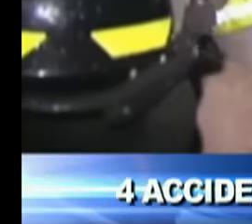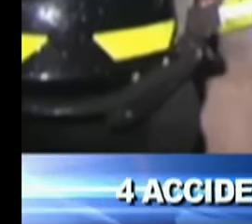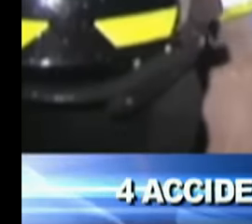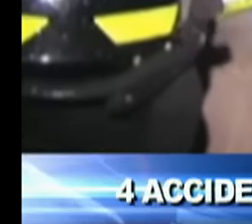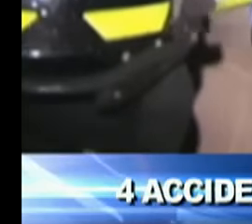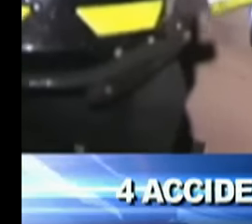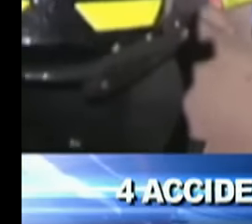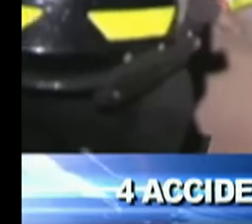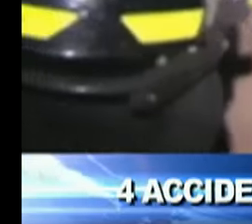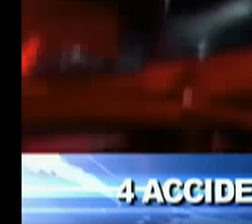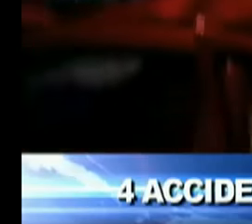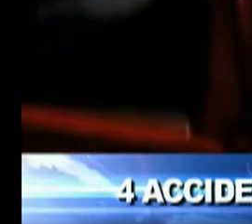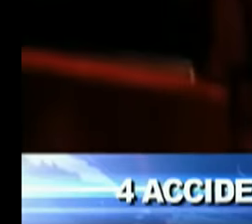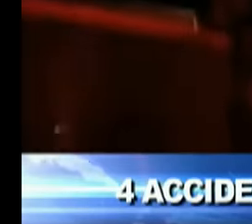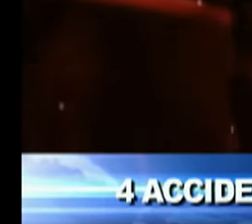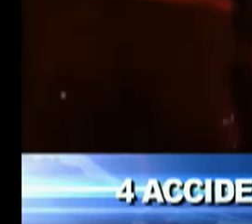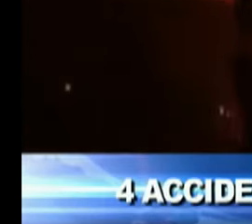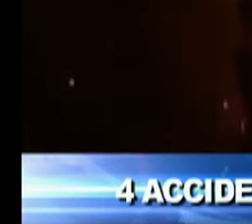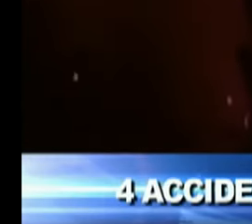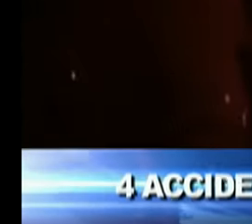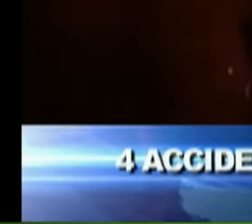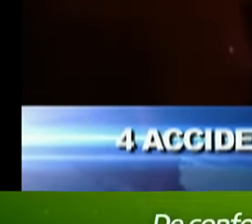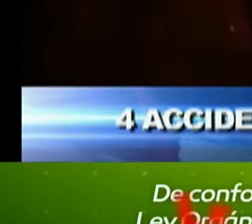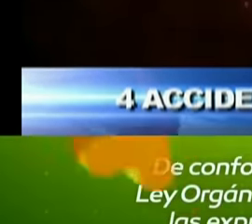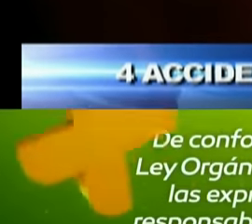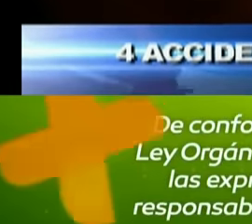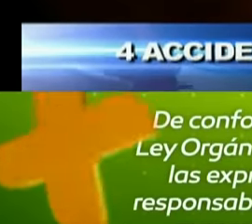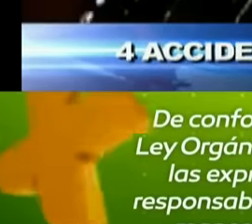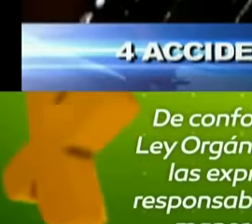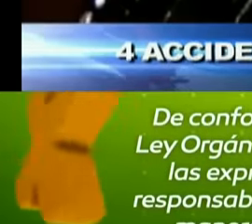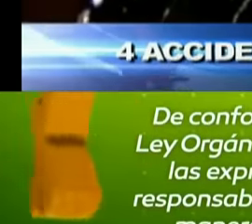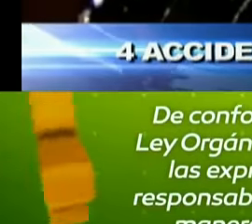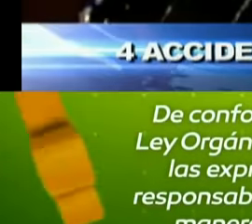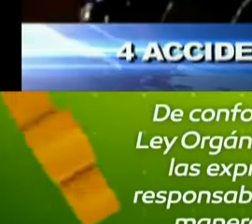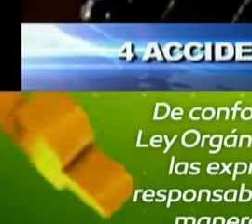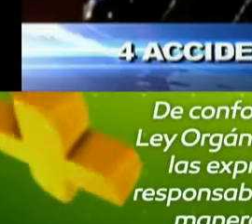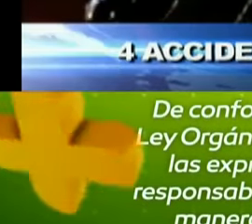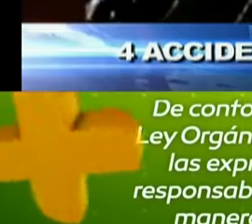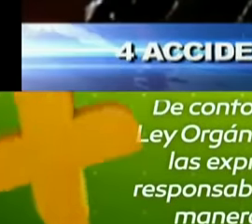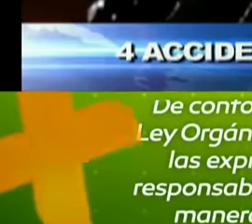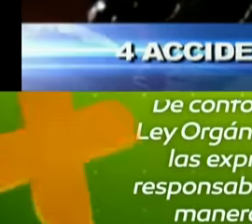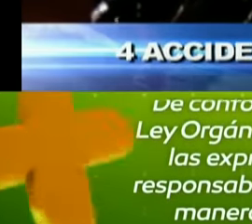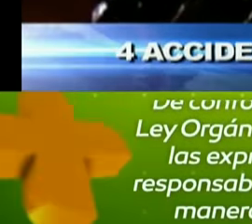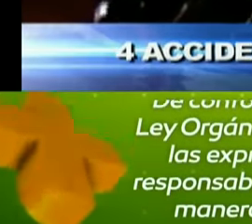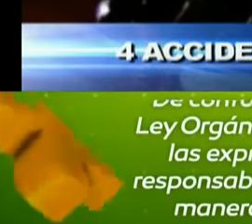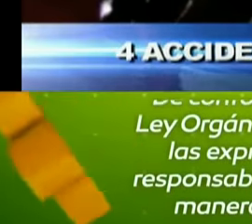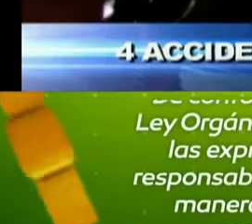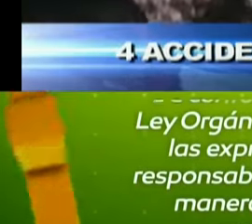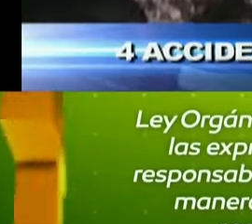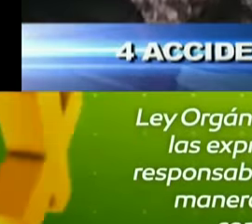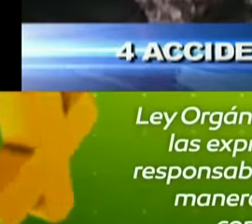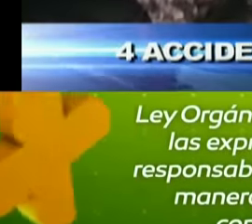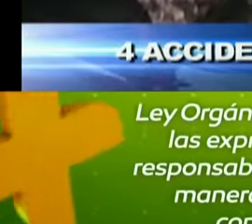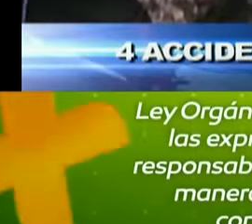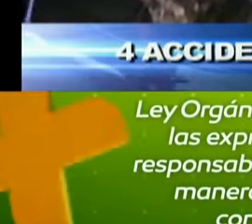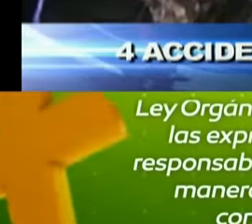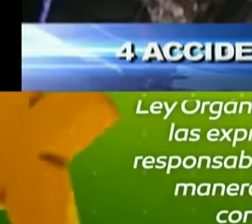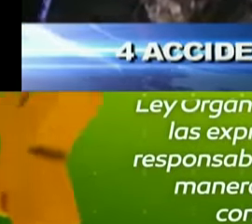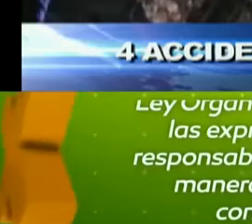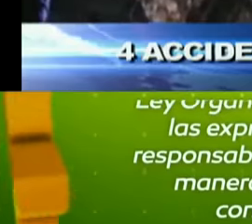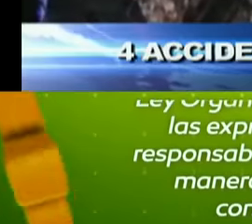accidentes de tránsito se reportaron en diferentes tramos de la vía a Daule. En solo un fin de semana, conozca cuáles serían las